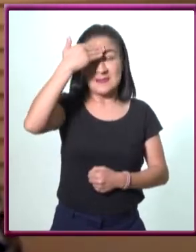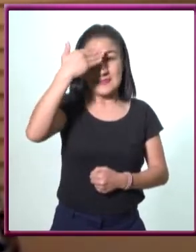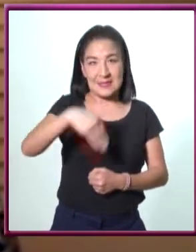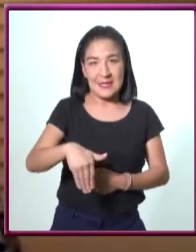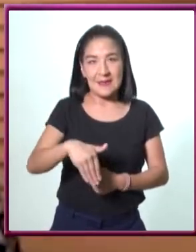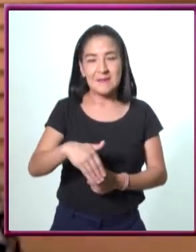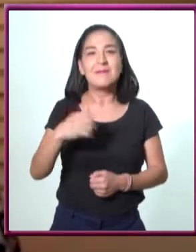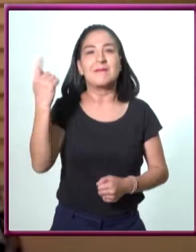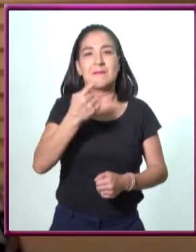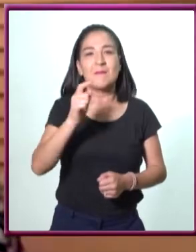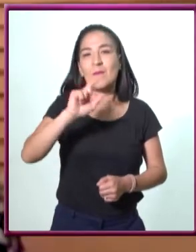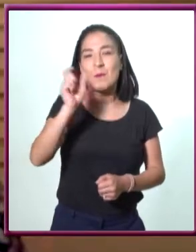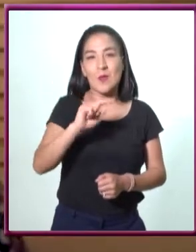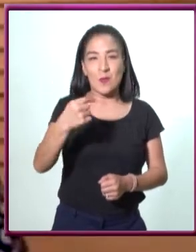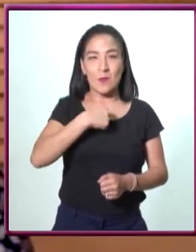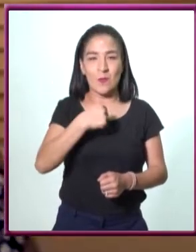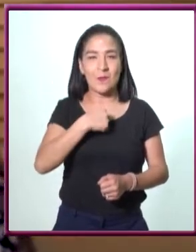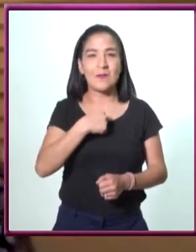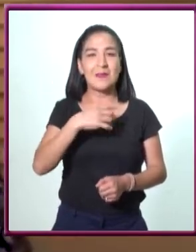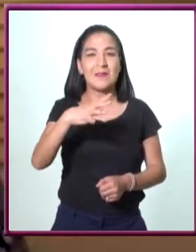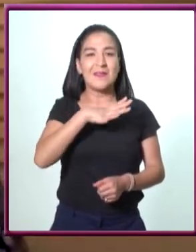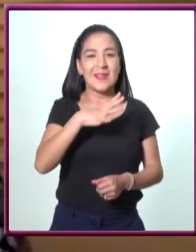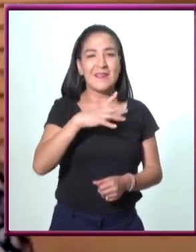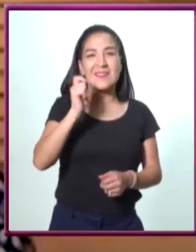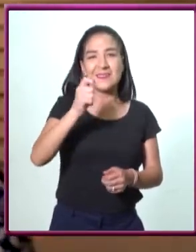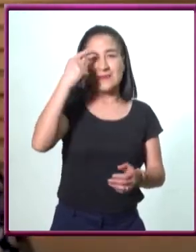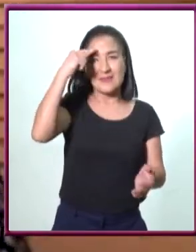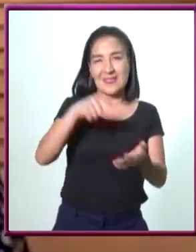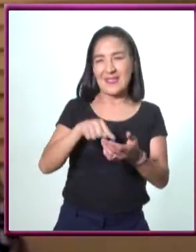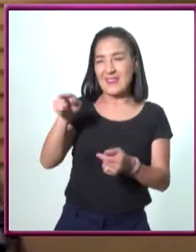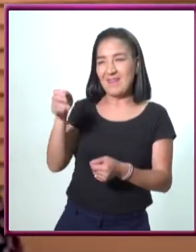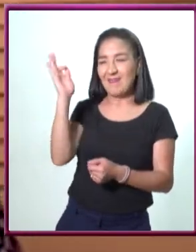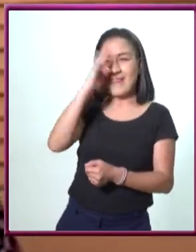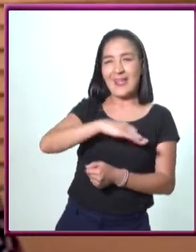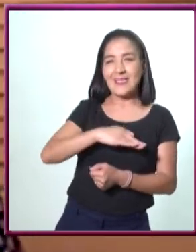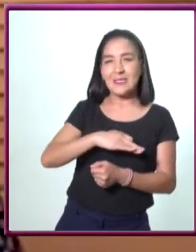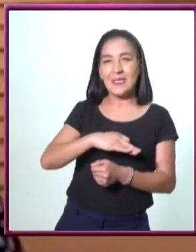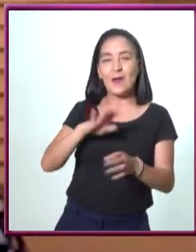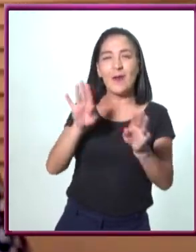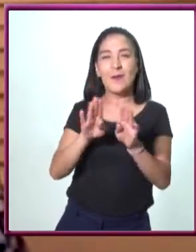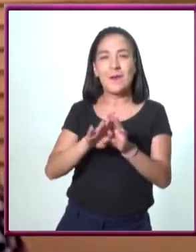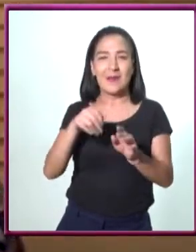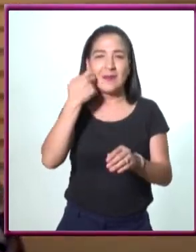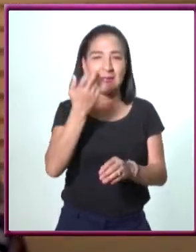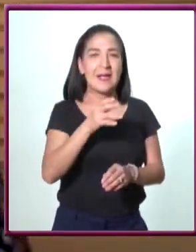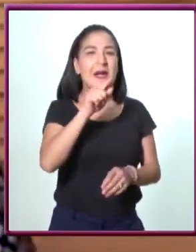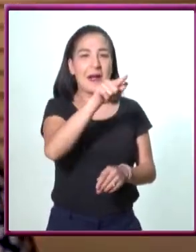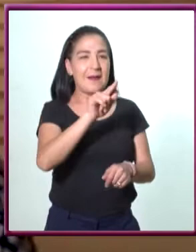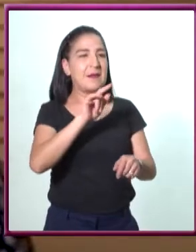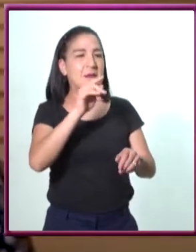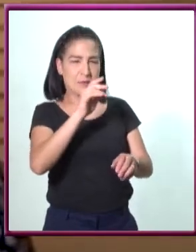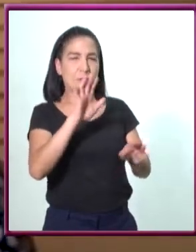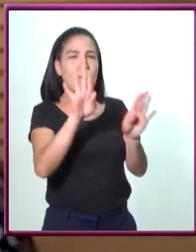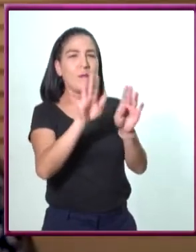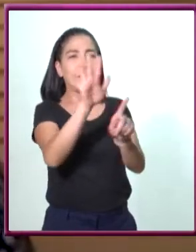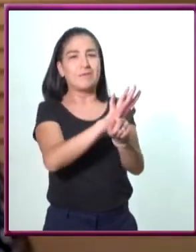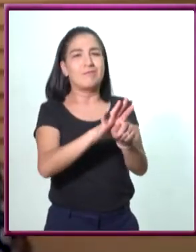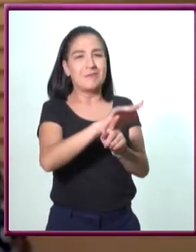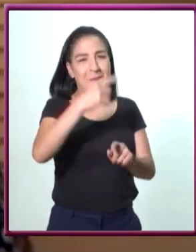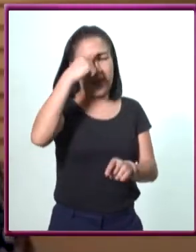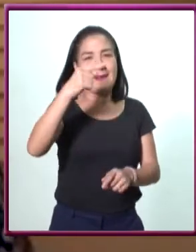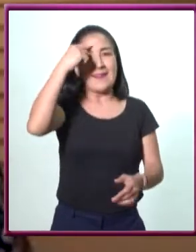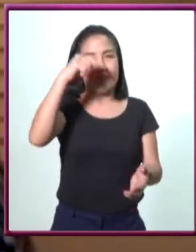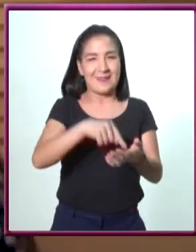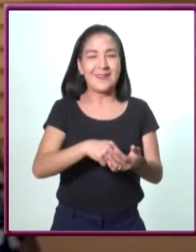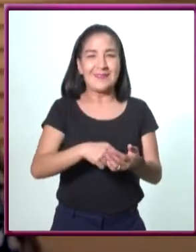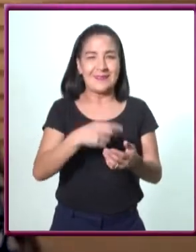sabiendo que tengo una creencia falsa, intentar que otra persona quiera esta creencia falsa,